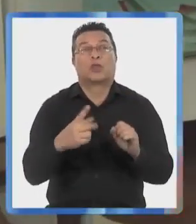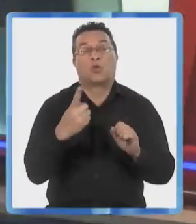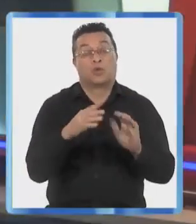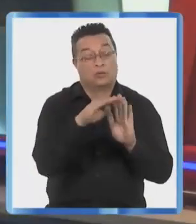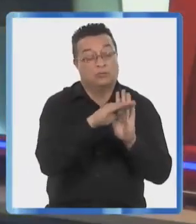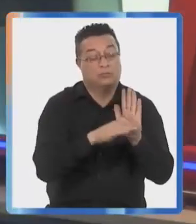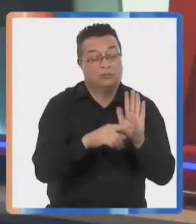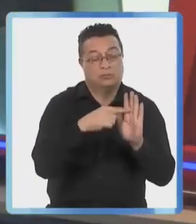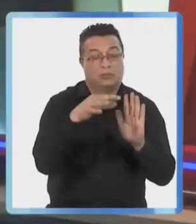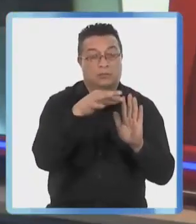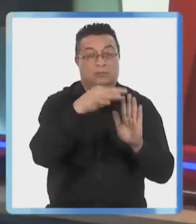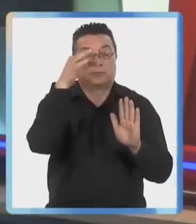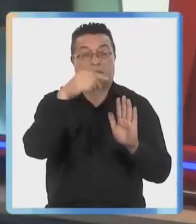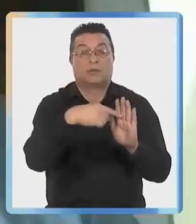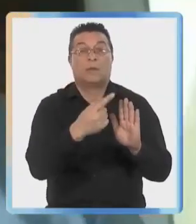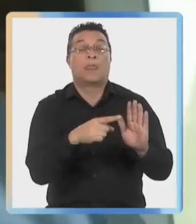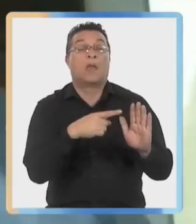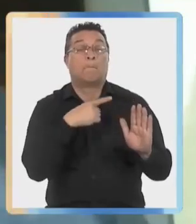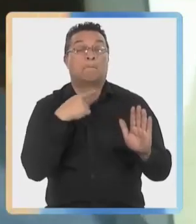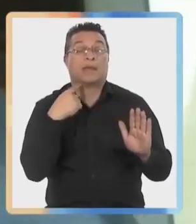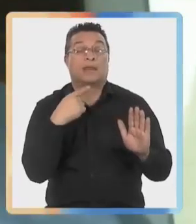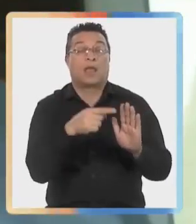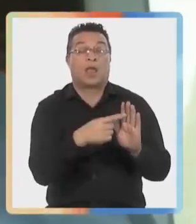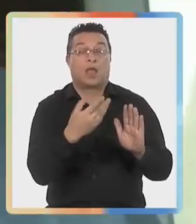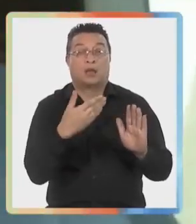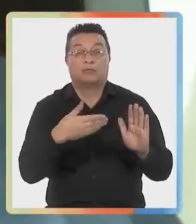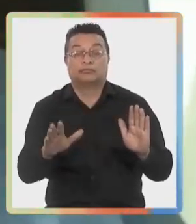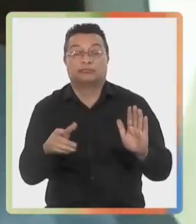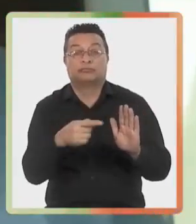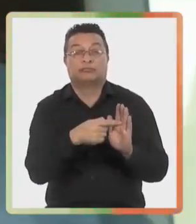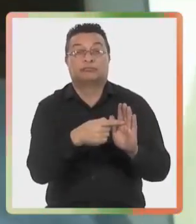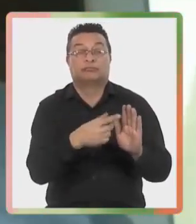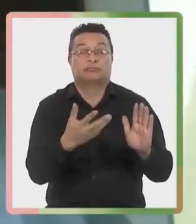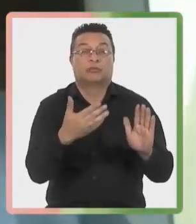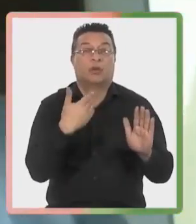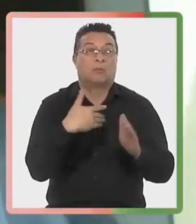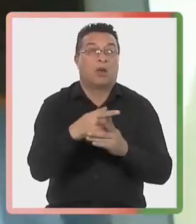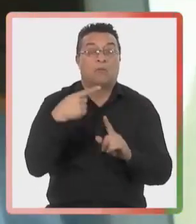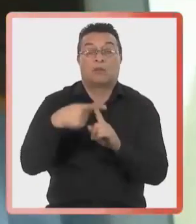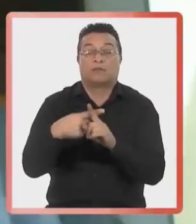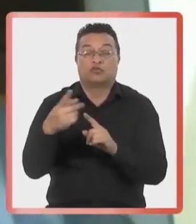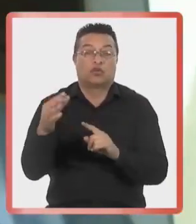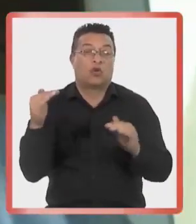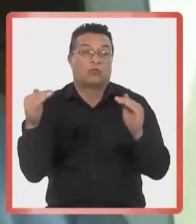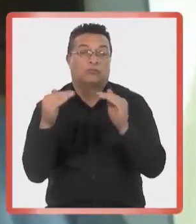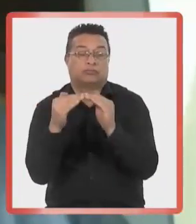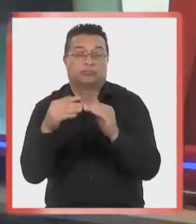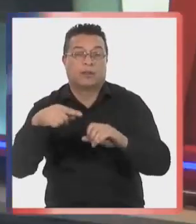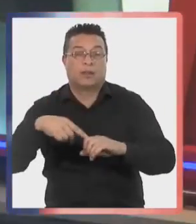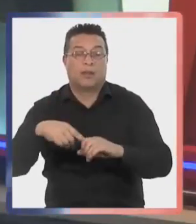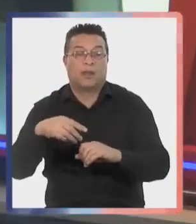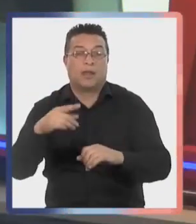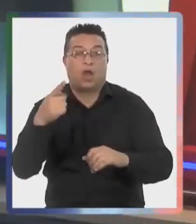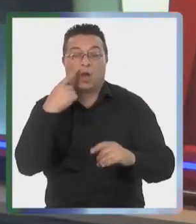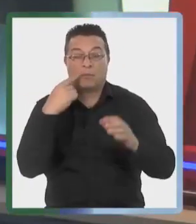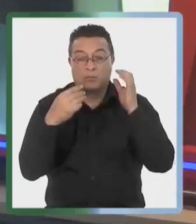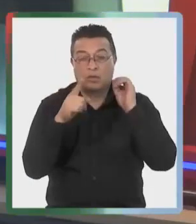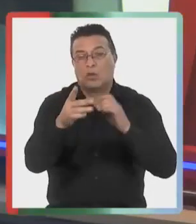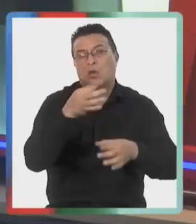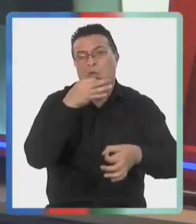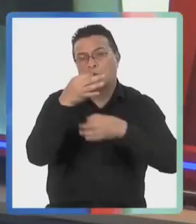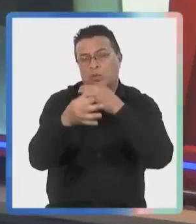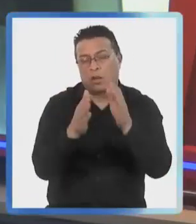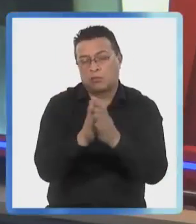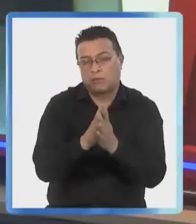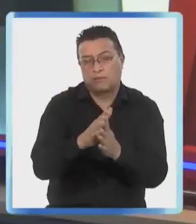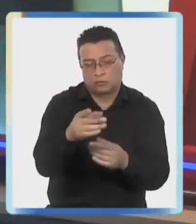que una lista pierda por la paridad de cargos en beneficio de otra lista. A mí me gustaría que le contara a